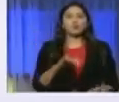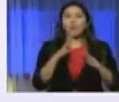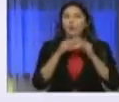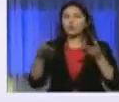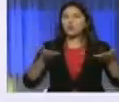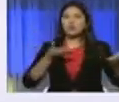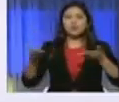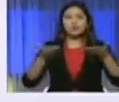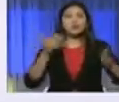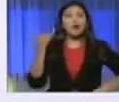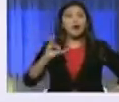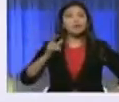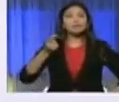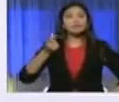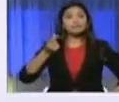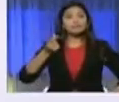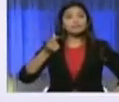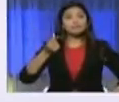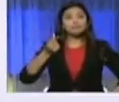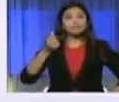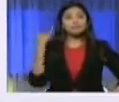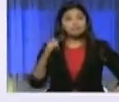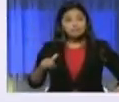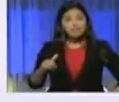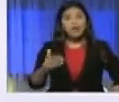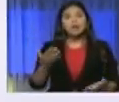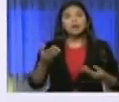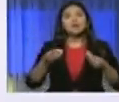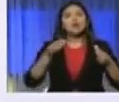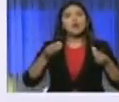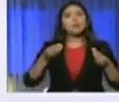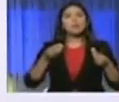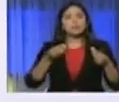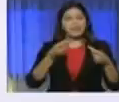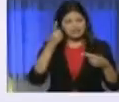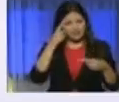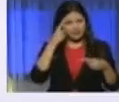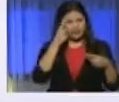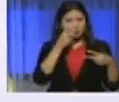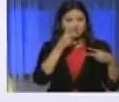un costo de realización, ¿verdad?